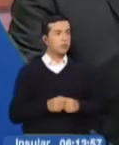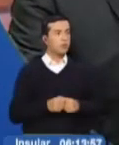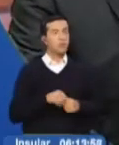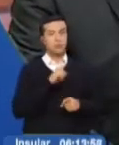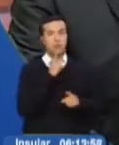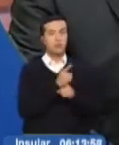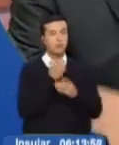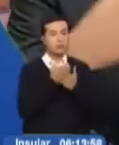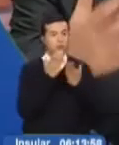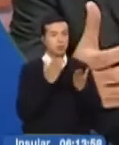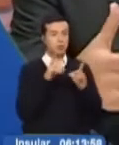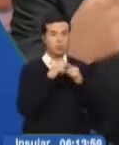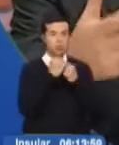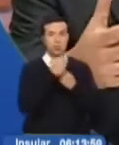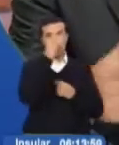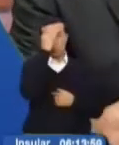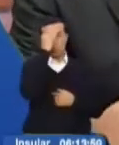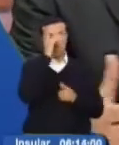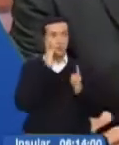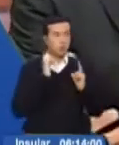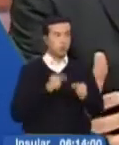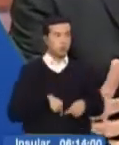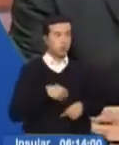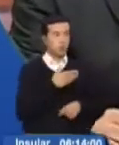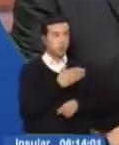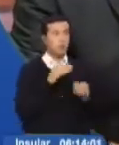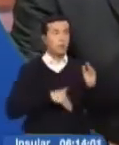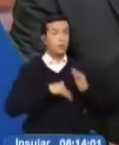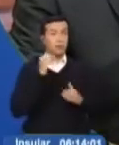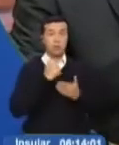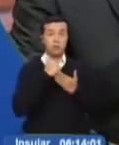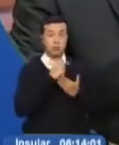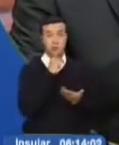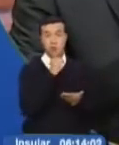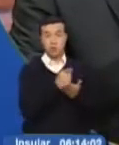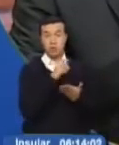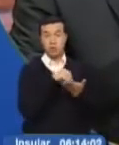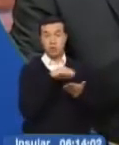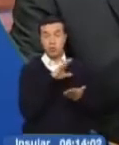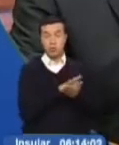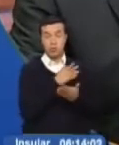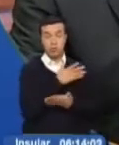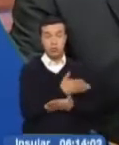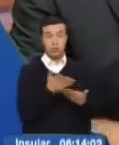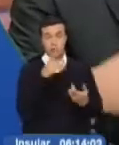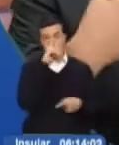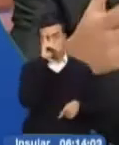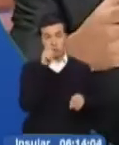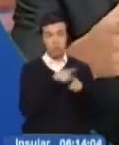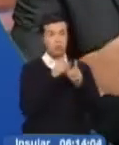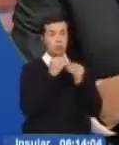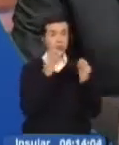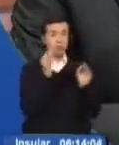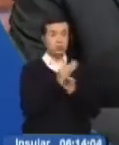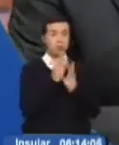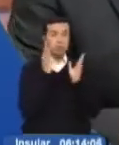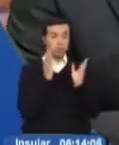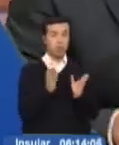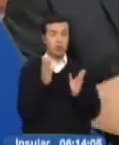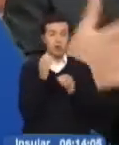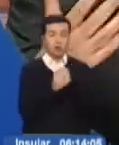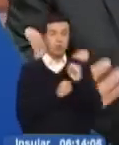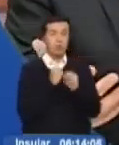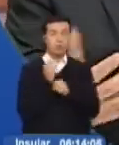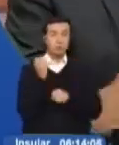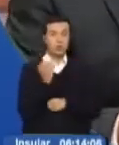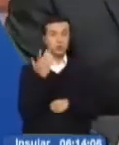el economista los sectores la educación y la salud quizás son más beneficiados con la implementación de este acuerdo miles de funcionarios en edad de jubilarse